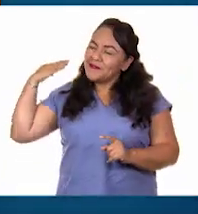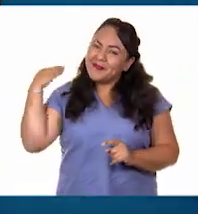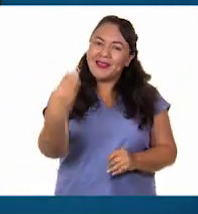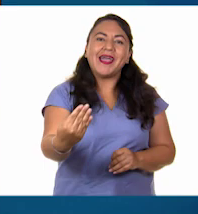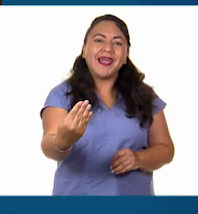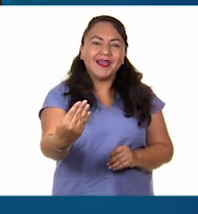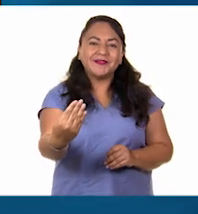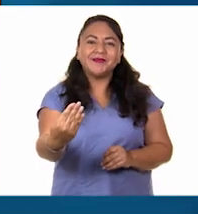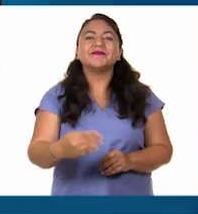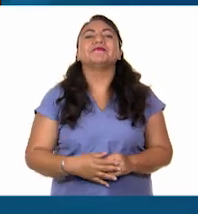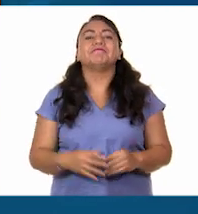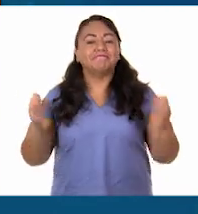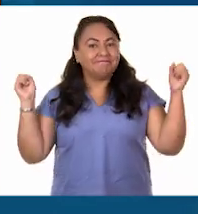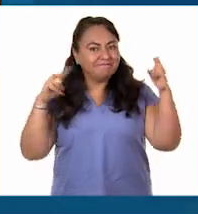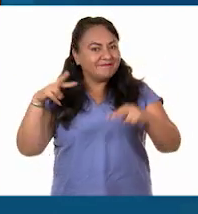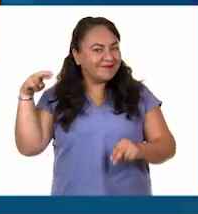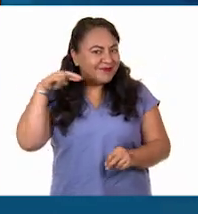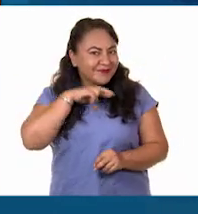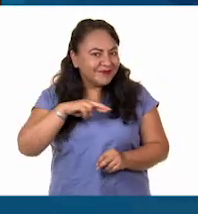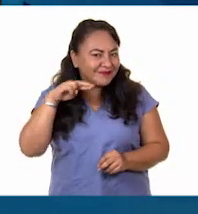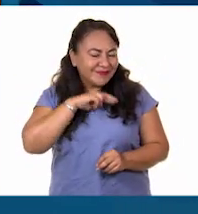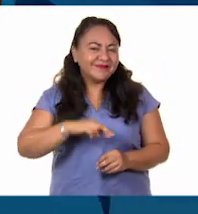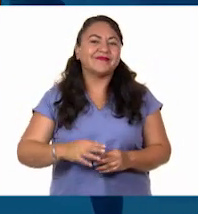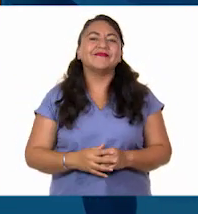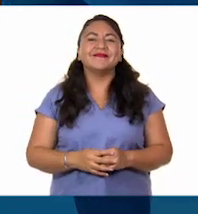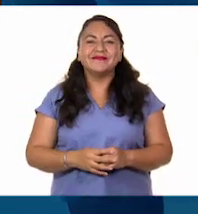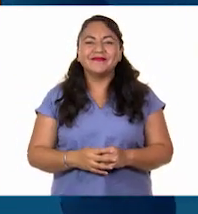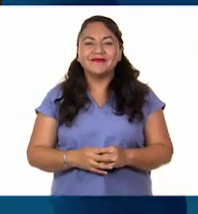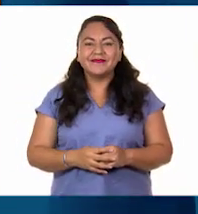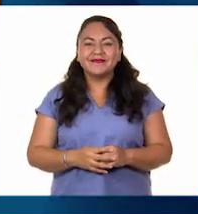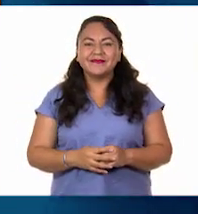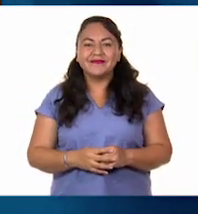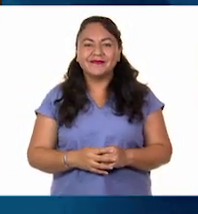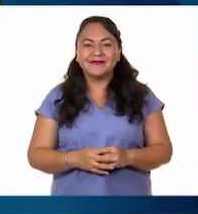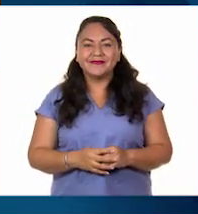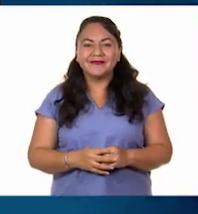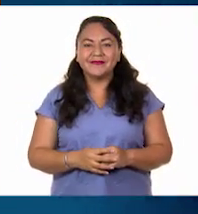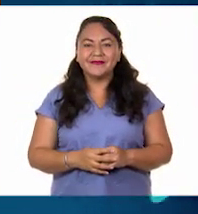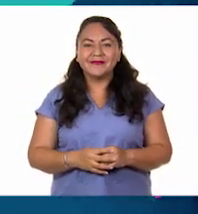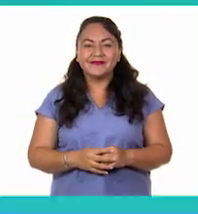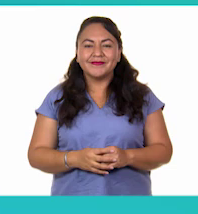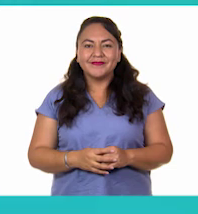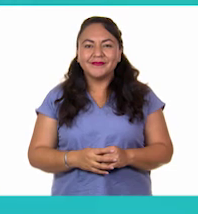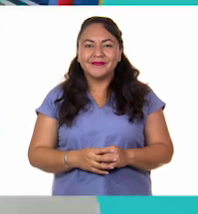¡Muy bien! ¡Nos vemos pronto!